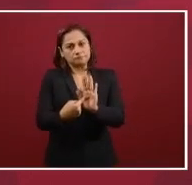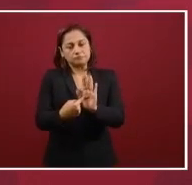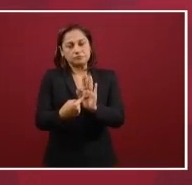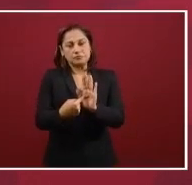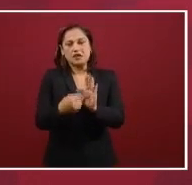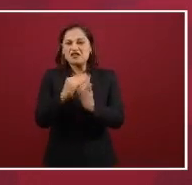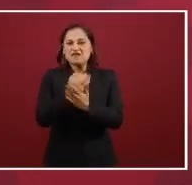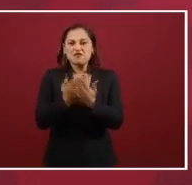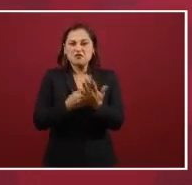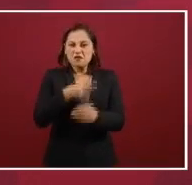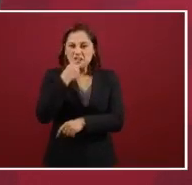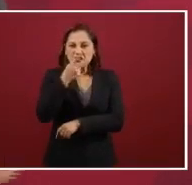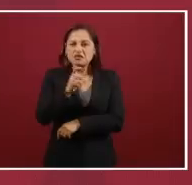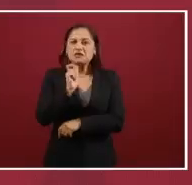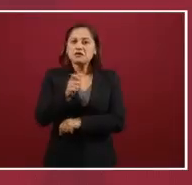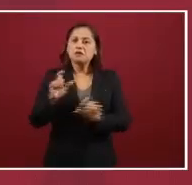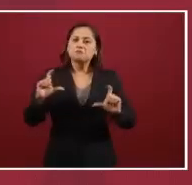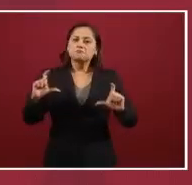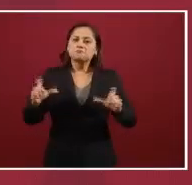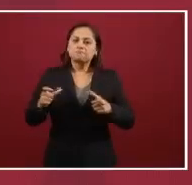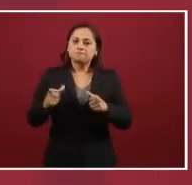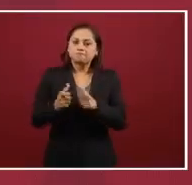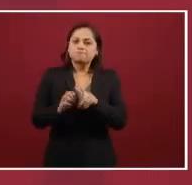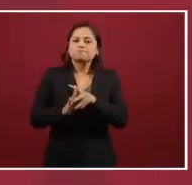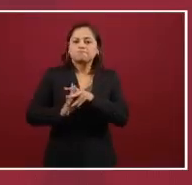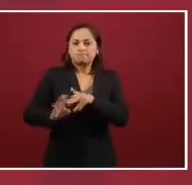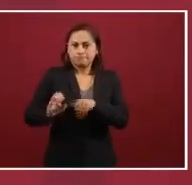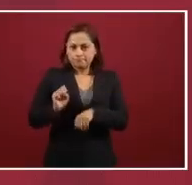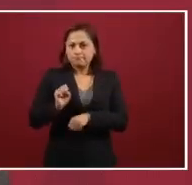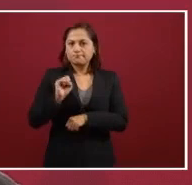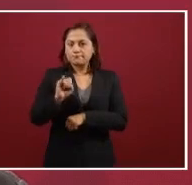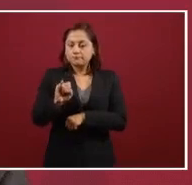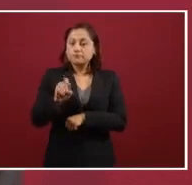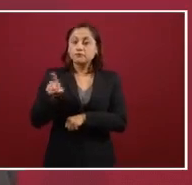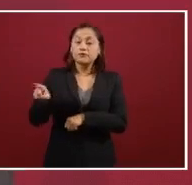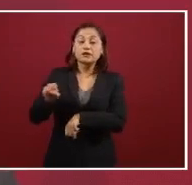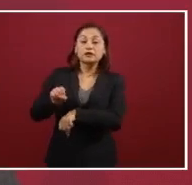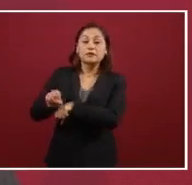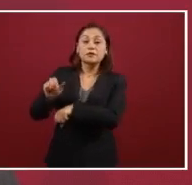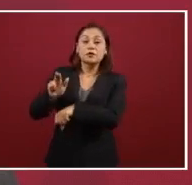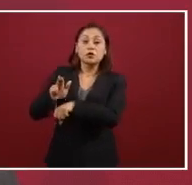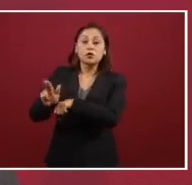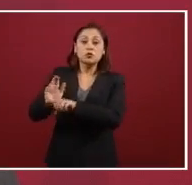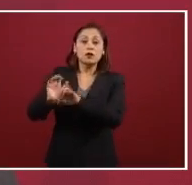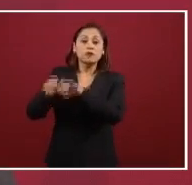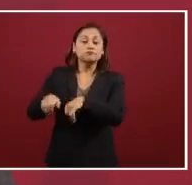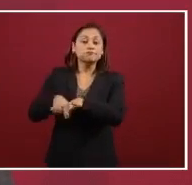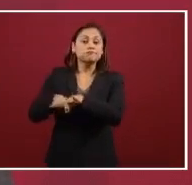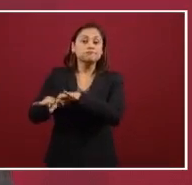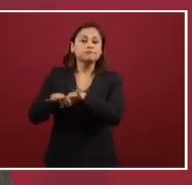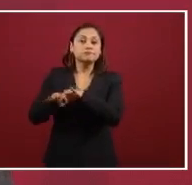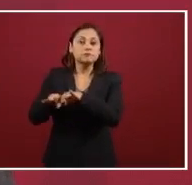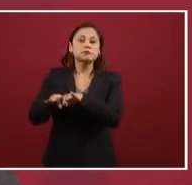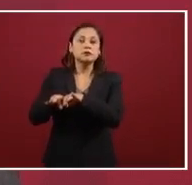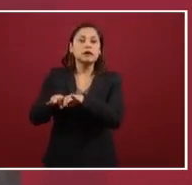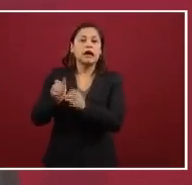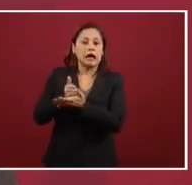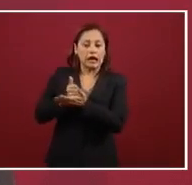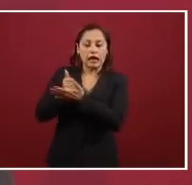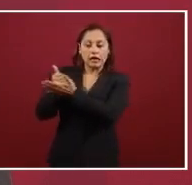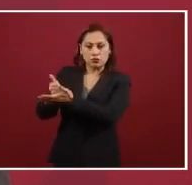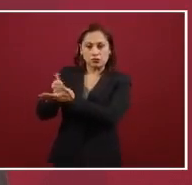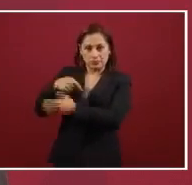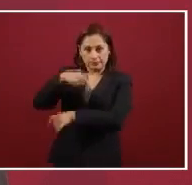reduciéndose. El número de empleos creados en El Salvador y Honduras está creciendo por parte nuestra de México.